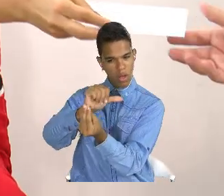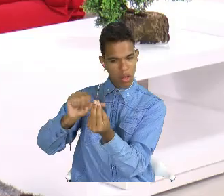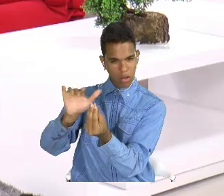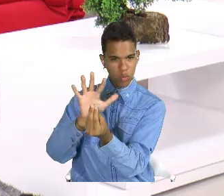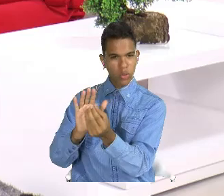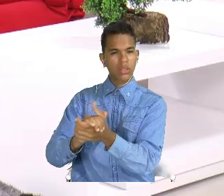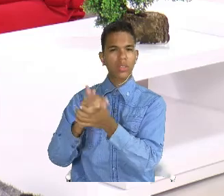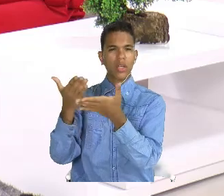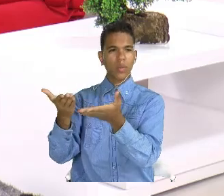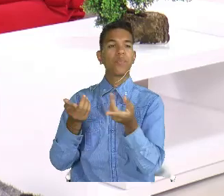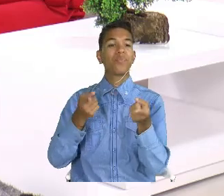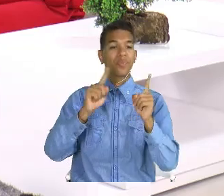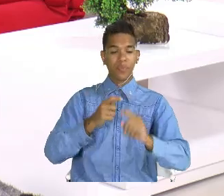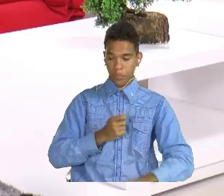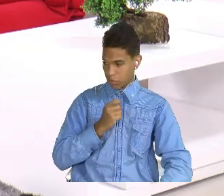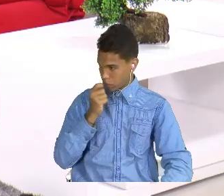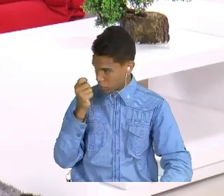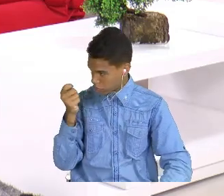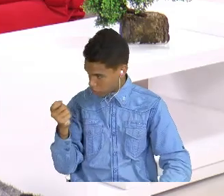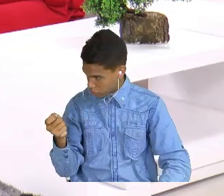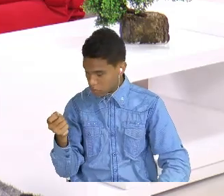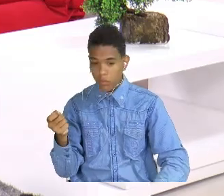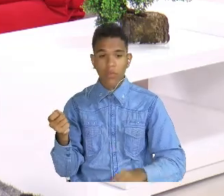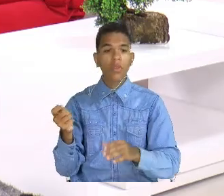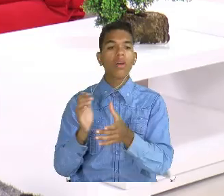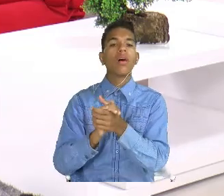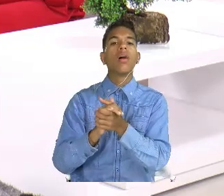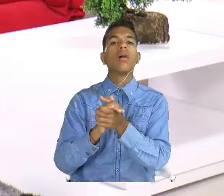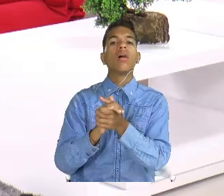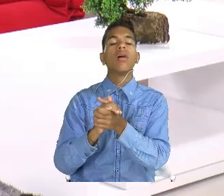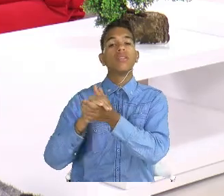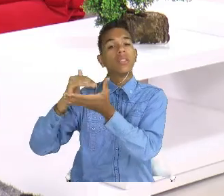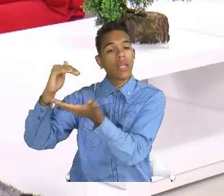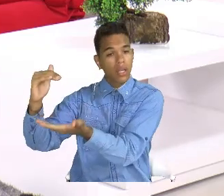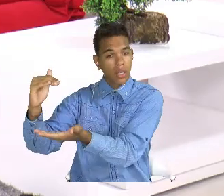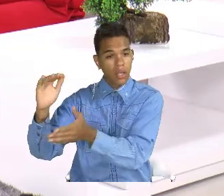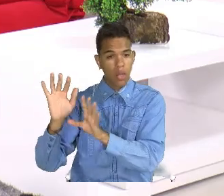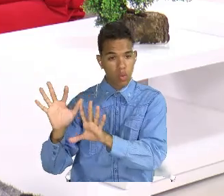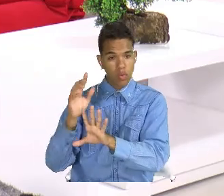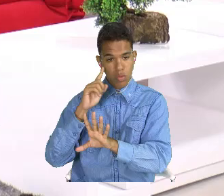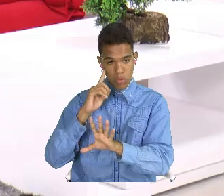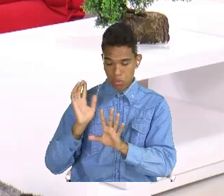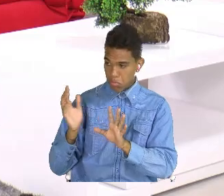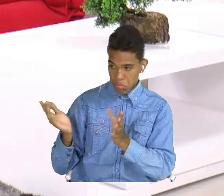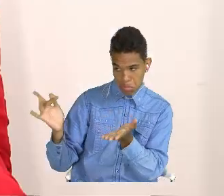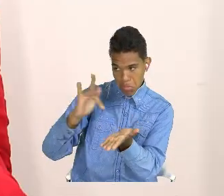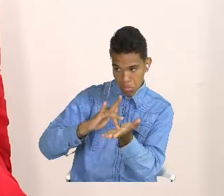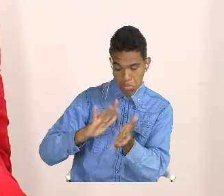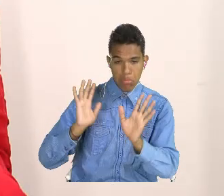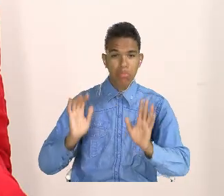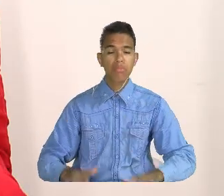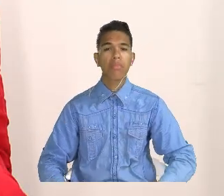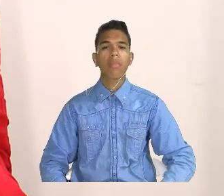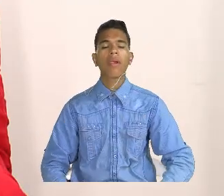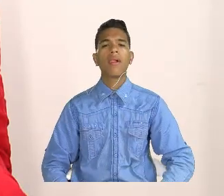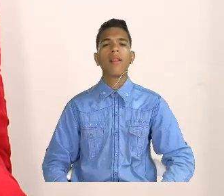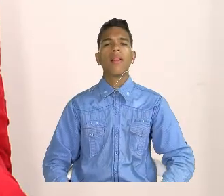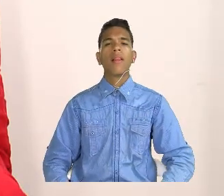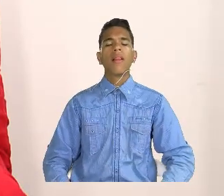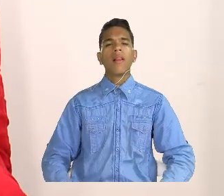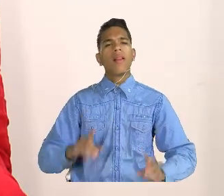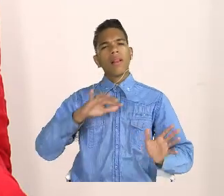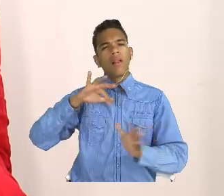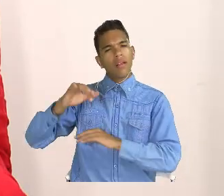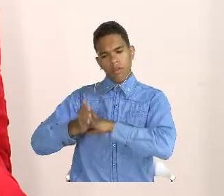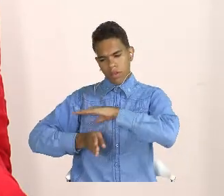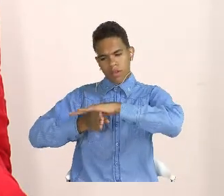un regalito de parte de la Sala de Belleza al doctor para gracias. Que nos acompañe. Doctor, continuando con el tema de diabetes, ¿qué es un perfil